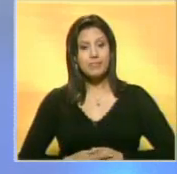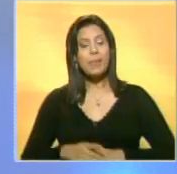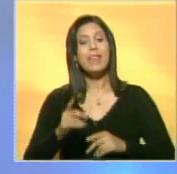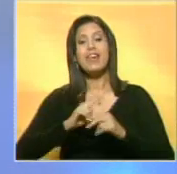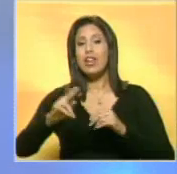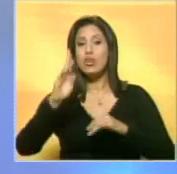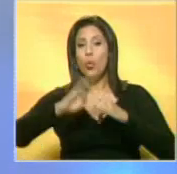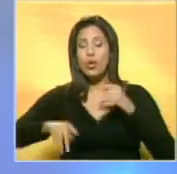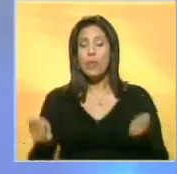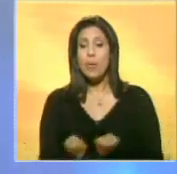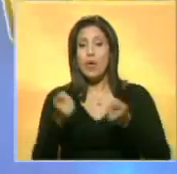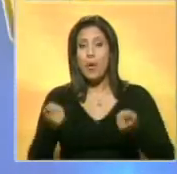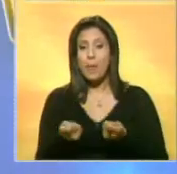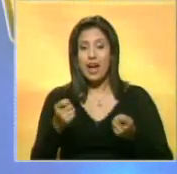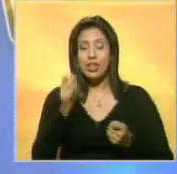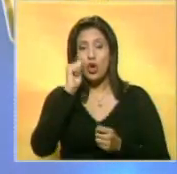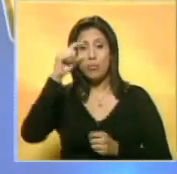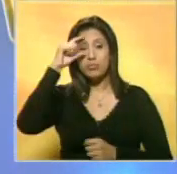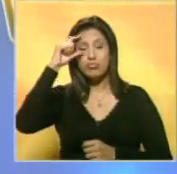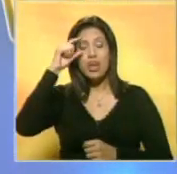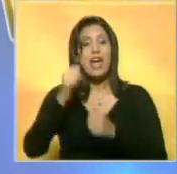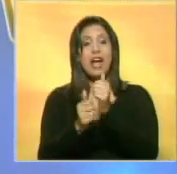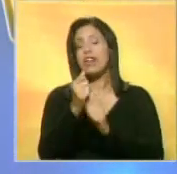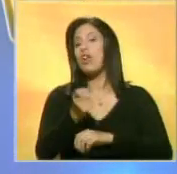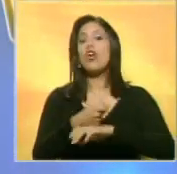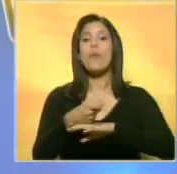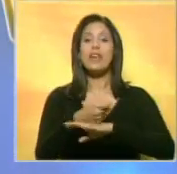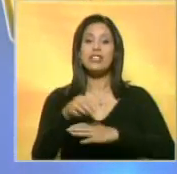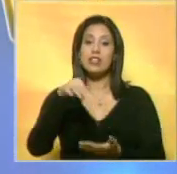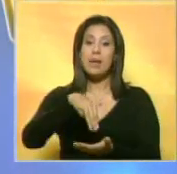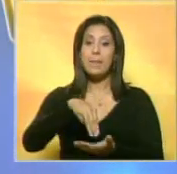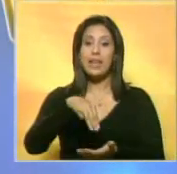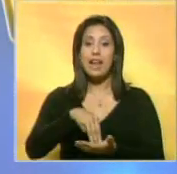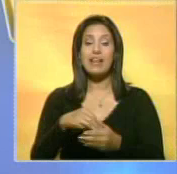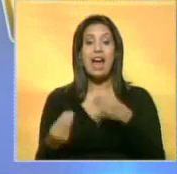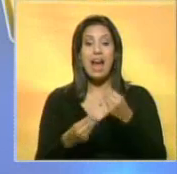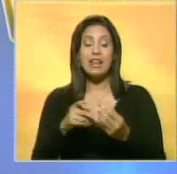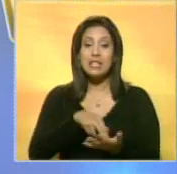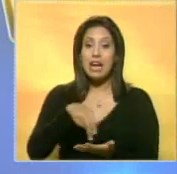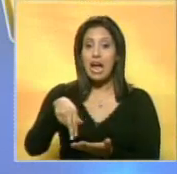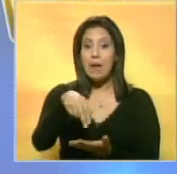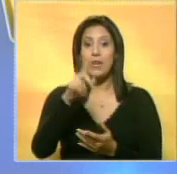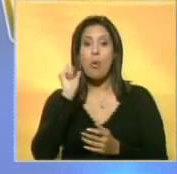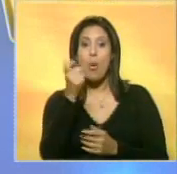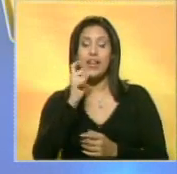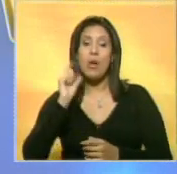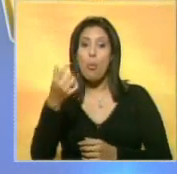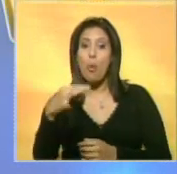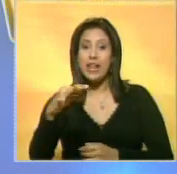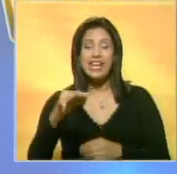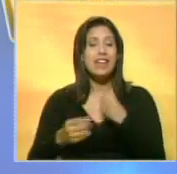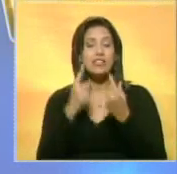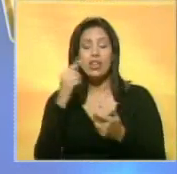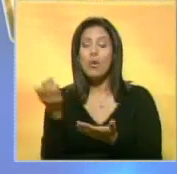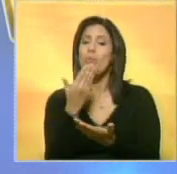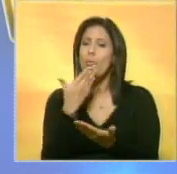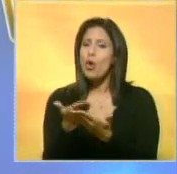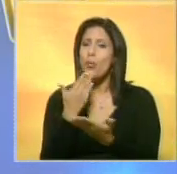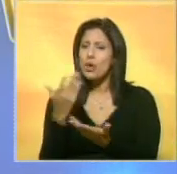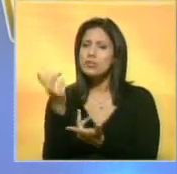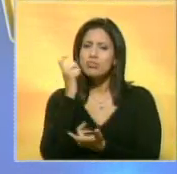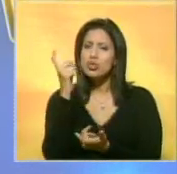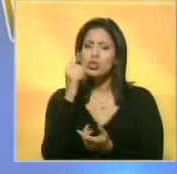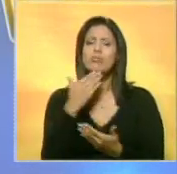En la recta final de la campaña electoral, Elías Jagua, candidato a la gobernación del estado Miranda, realizó caminatas en Guarenas y Guatire recogiendo propuestas